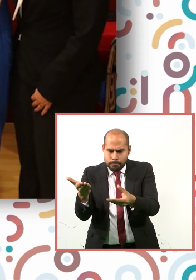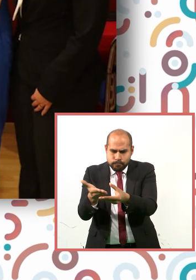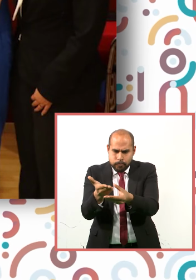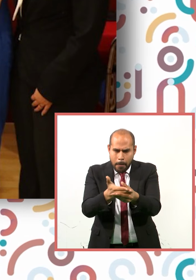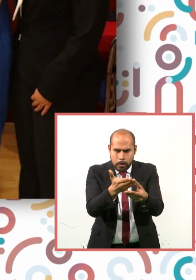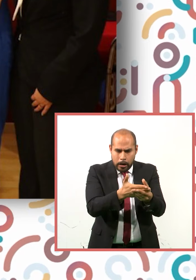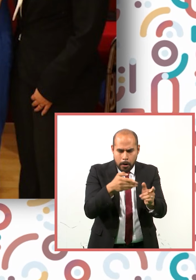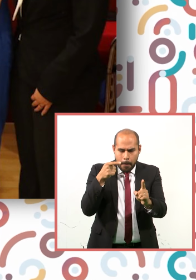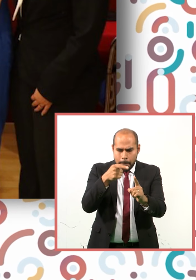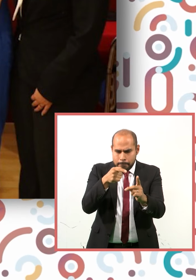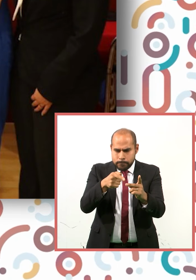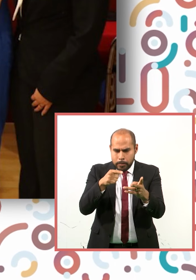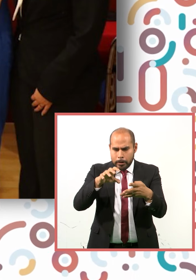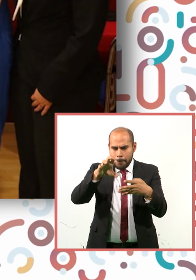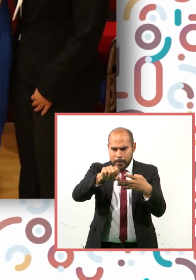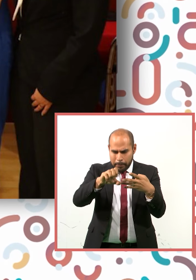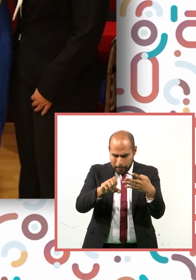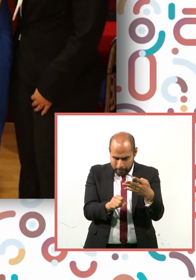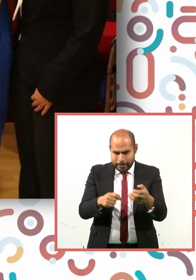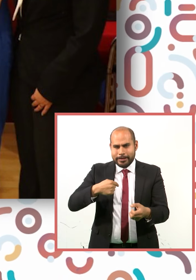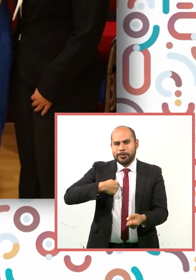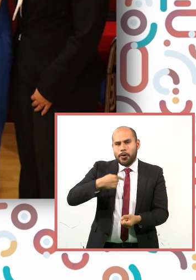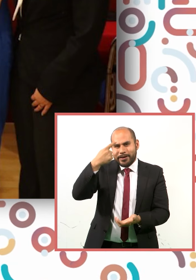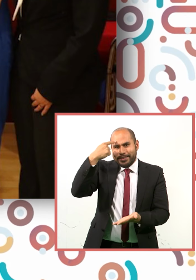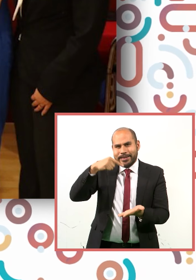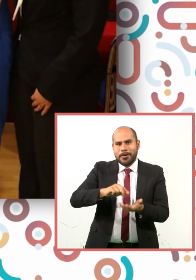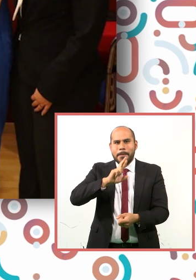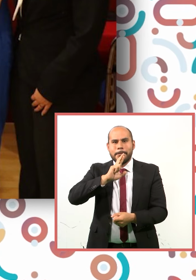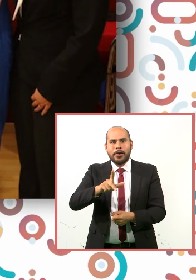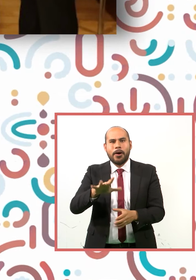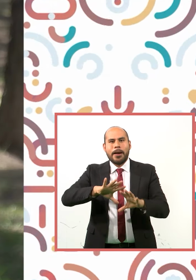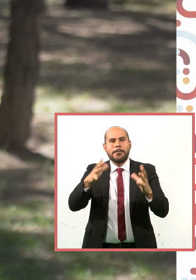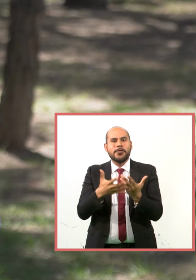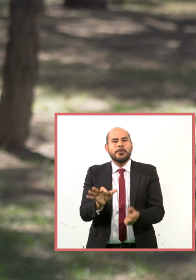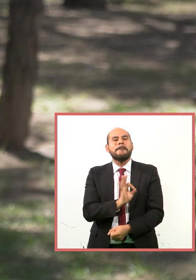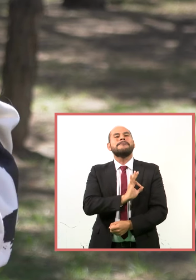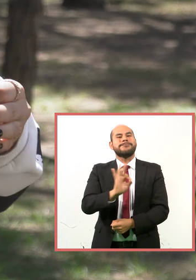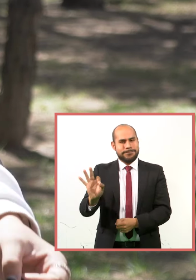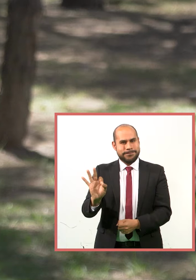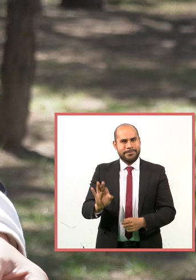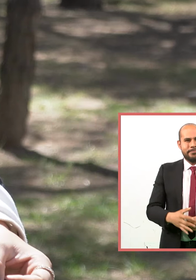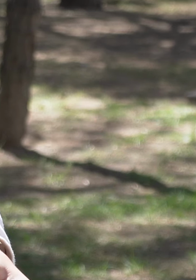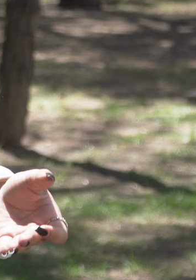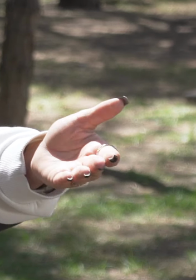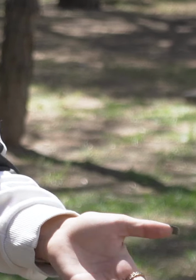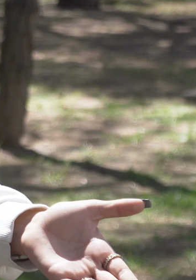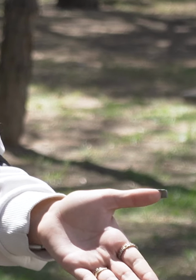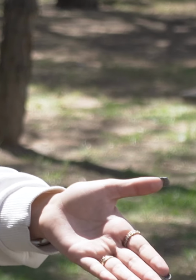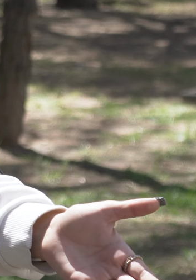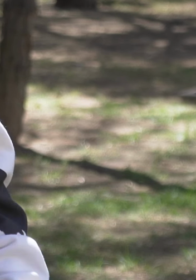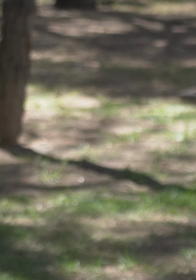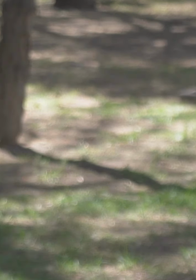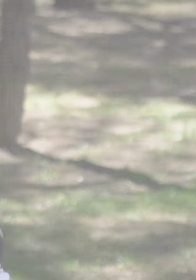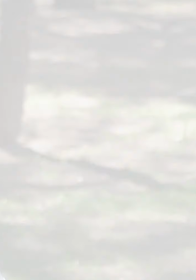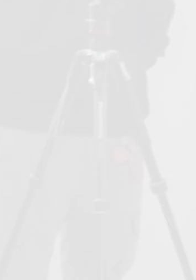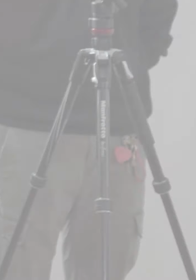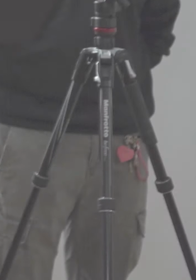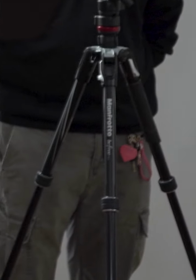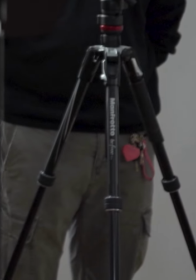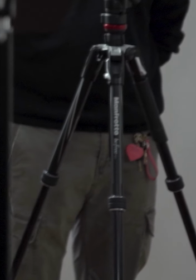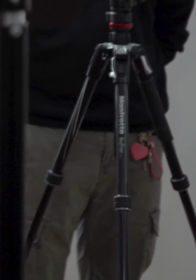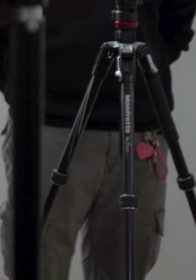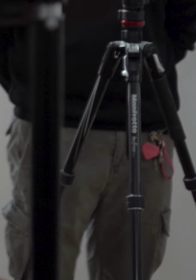decir que ahí vamos archivando todos los objetivos que vamos alcanzando. Por eso yo creo que mejorar el mundo es posible.